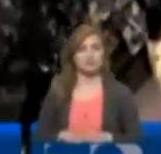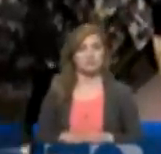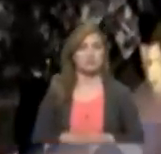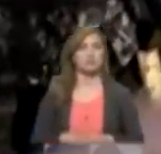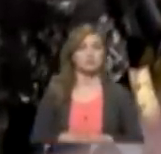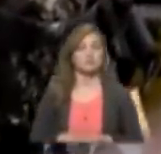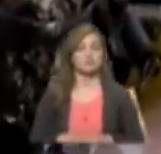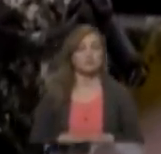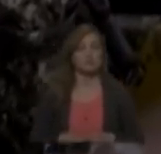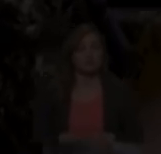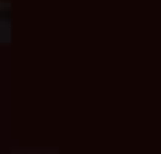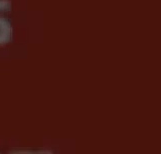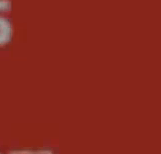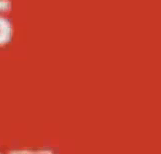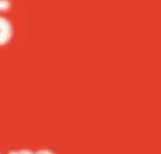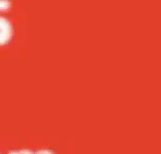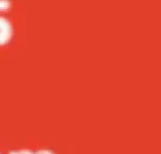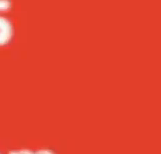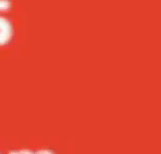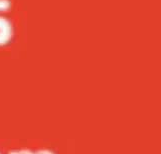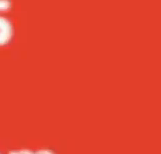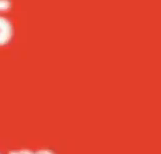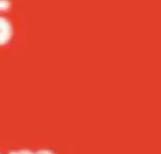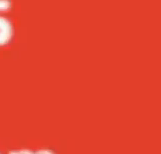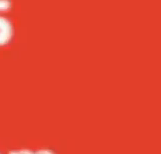catalina garcía 24 horas